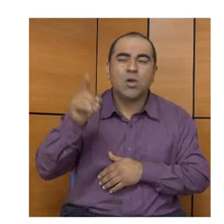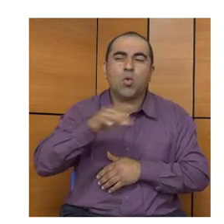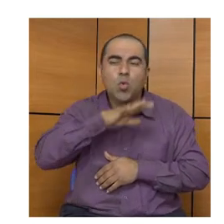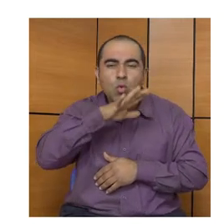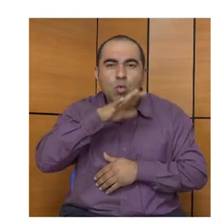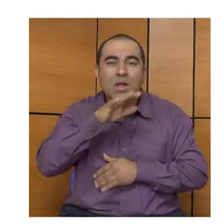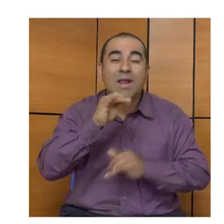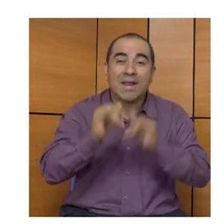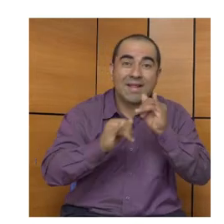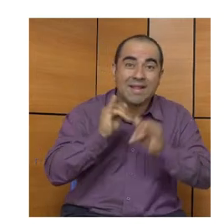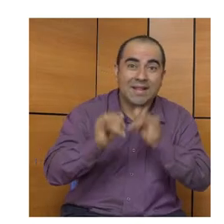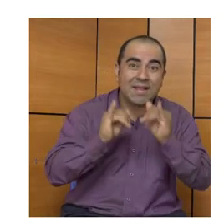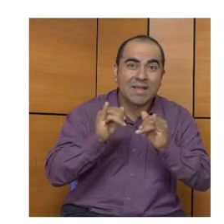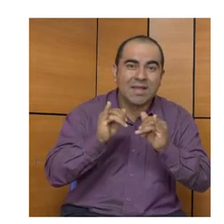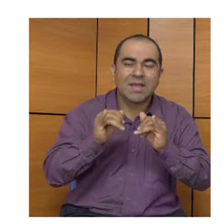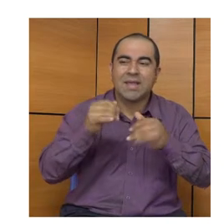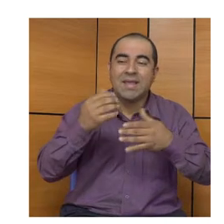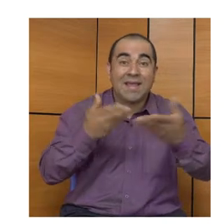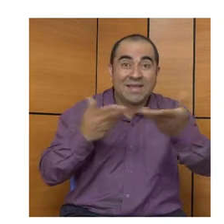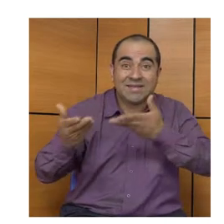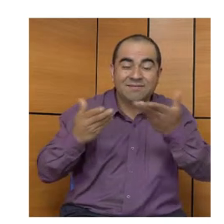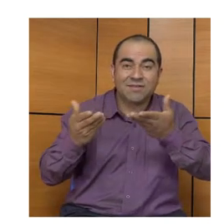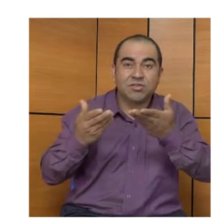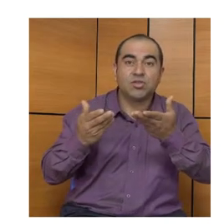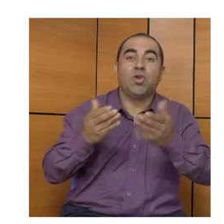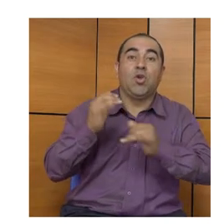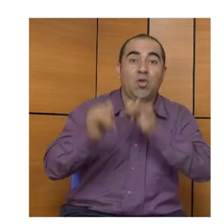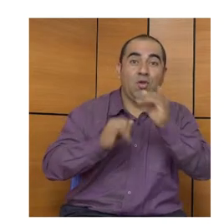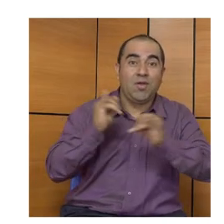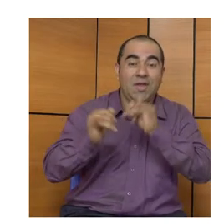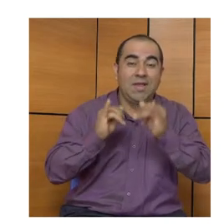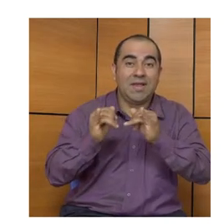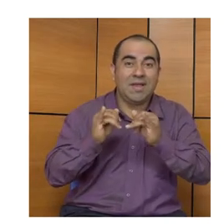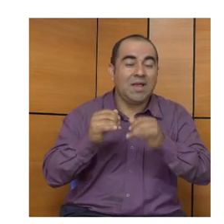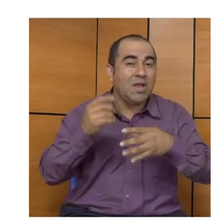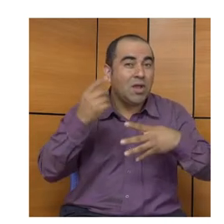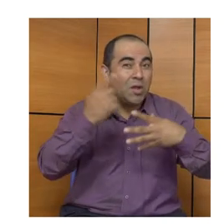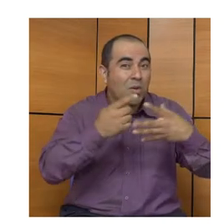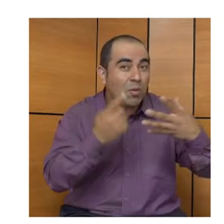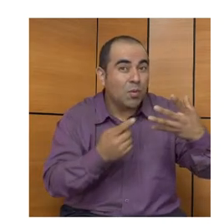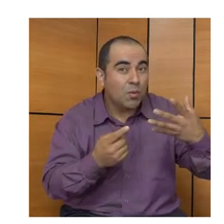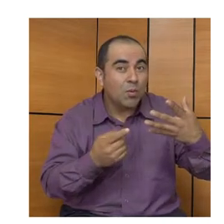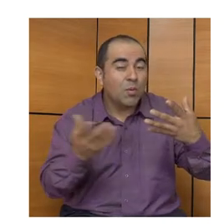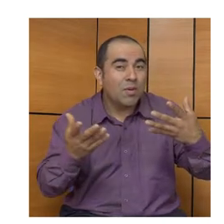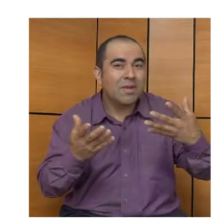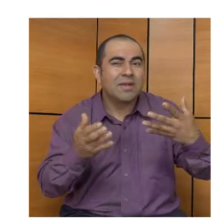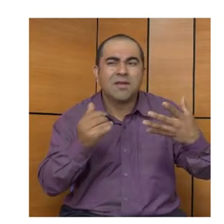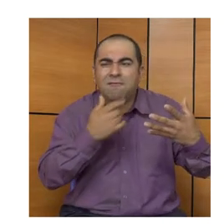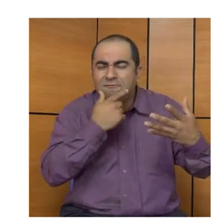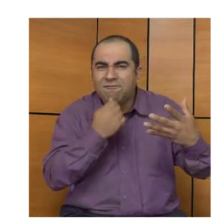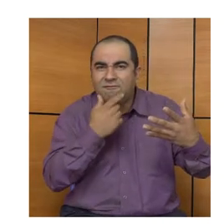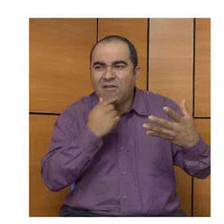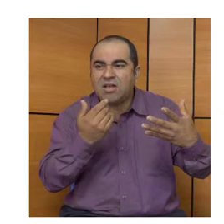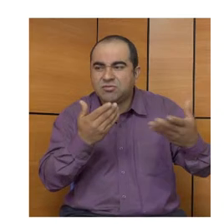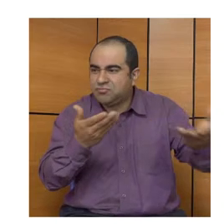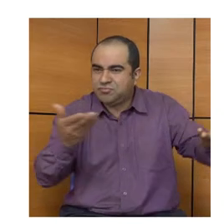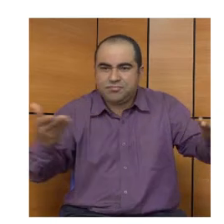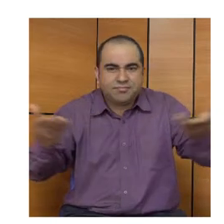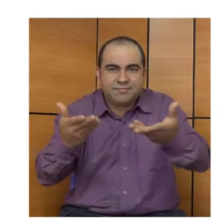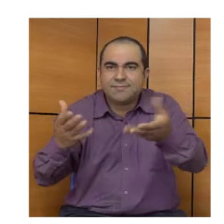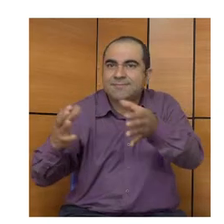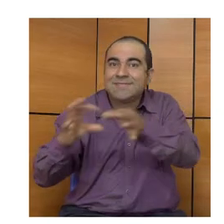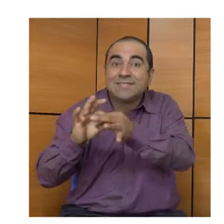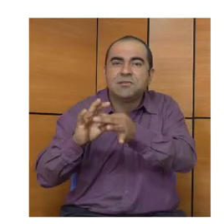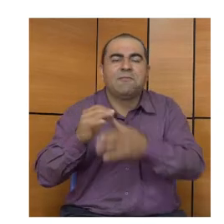usaran Internet, usaran los servicios de Internet, la clave estaba en que le fuera sencillo. Que le